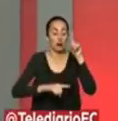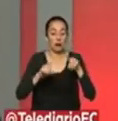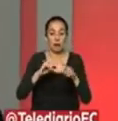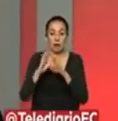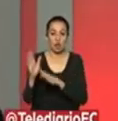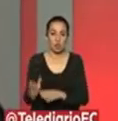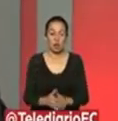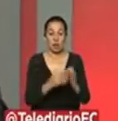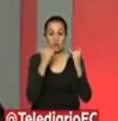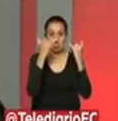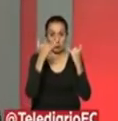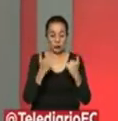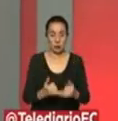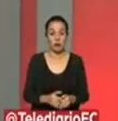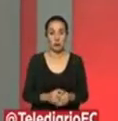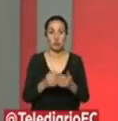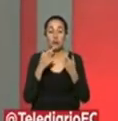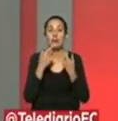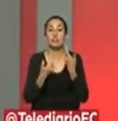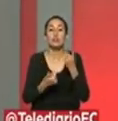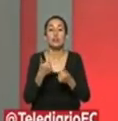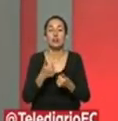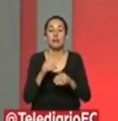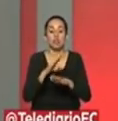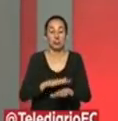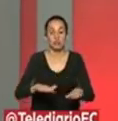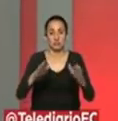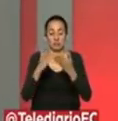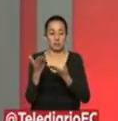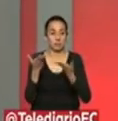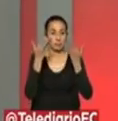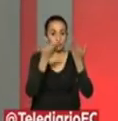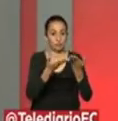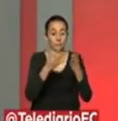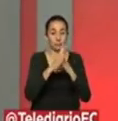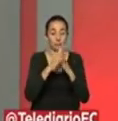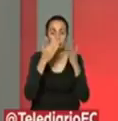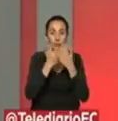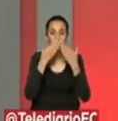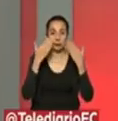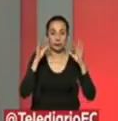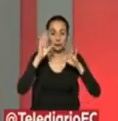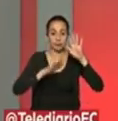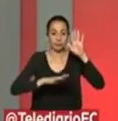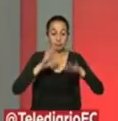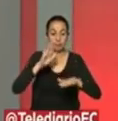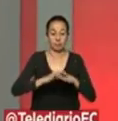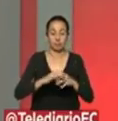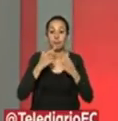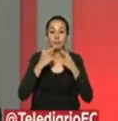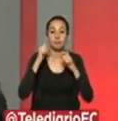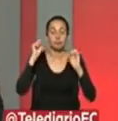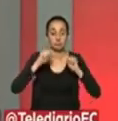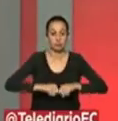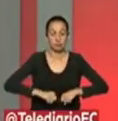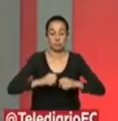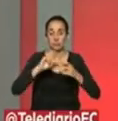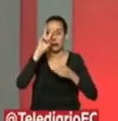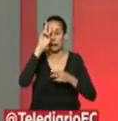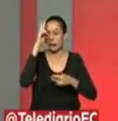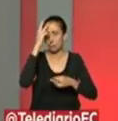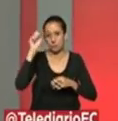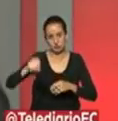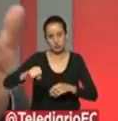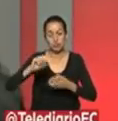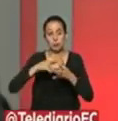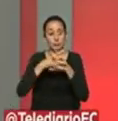tumbar funcionarios. No, es para recibir la opinión de quienes están haciendo la cosa pública. Si es que hay fallas, hay que corregirlas, y si hay que censurar,